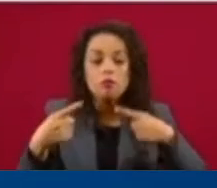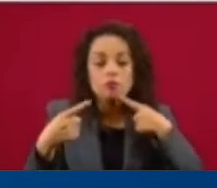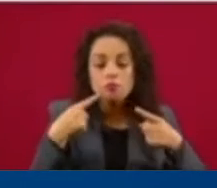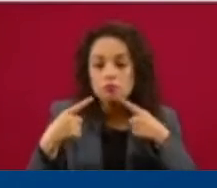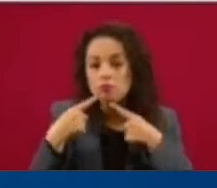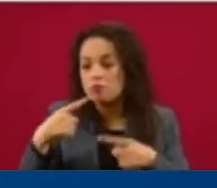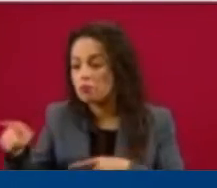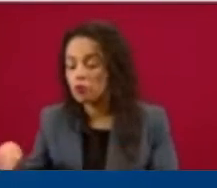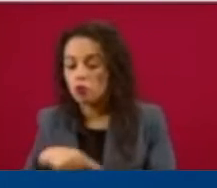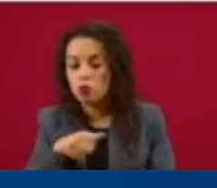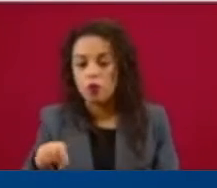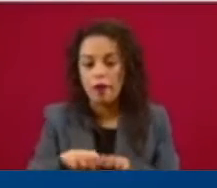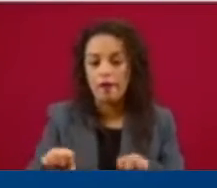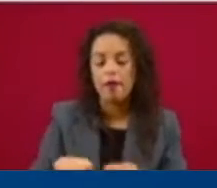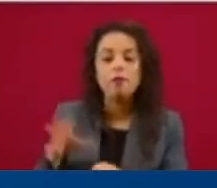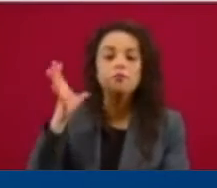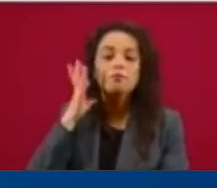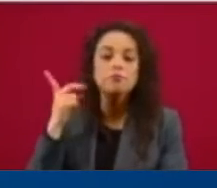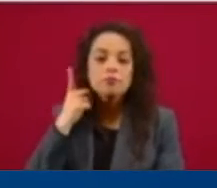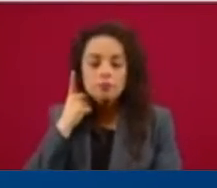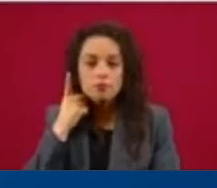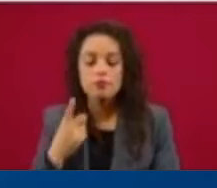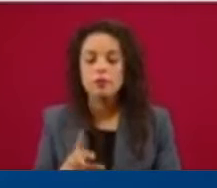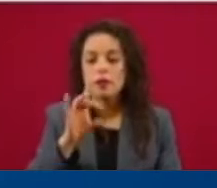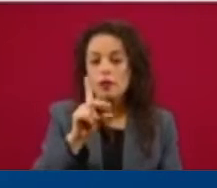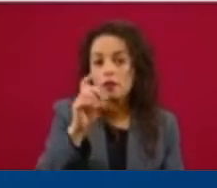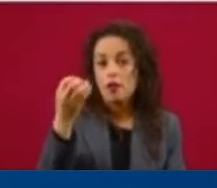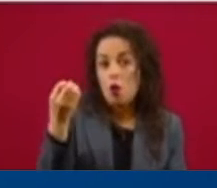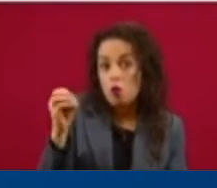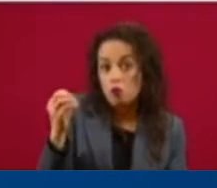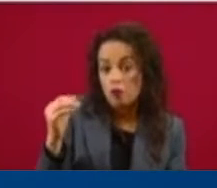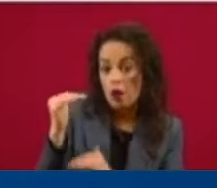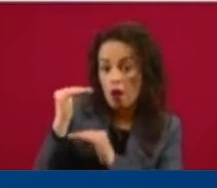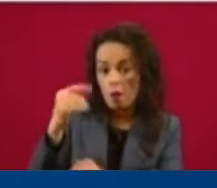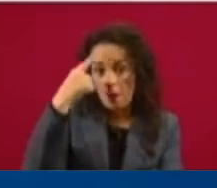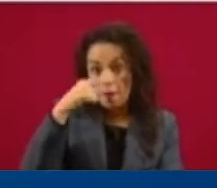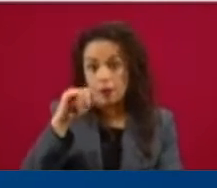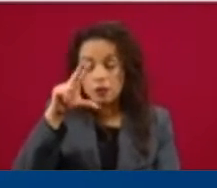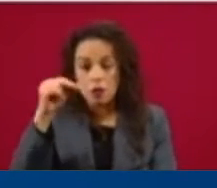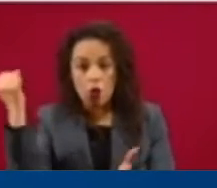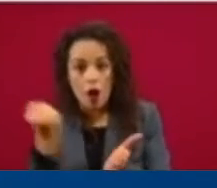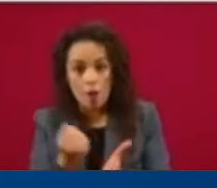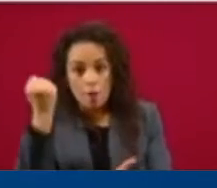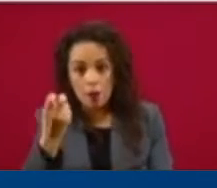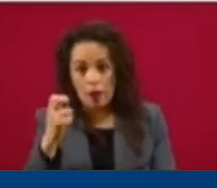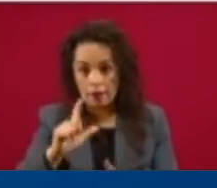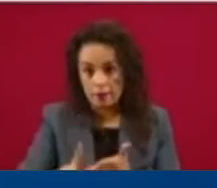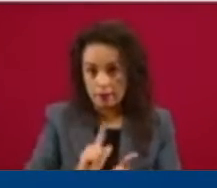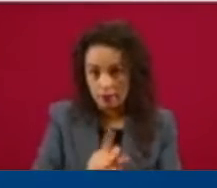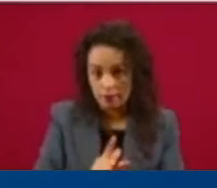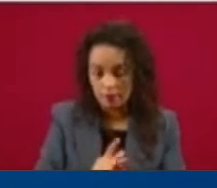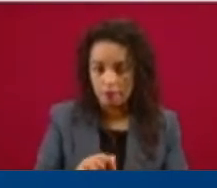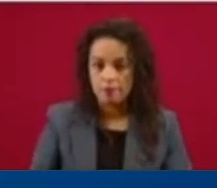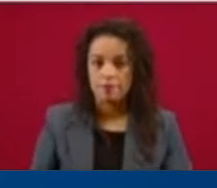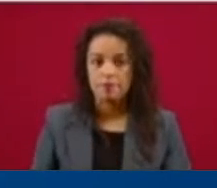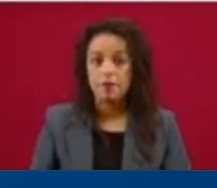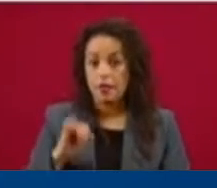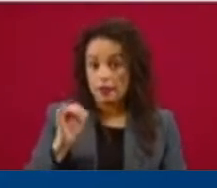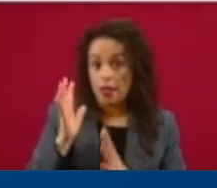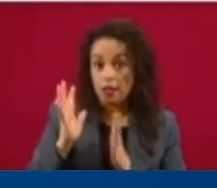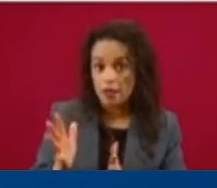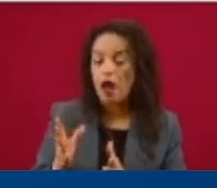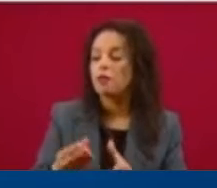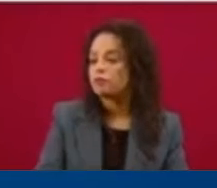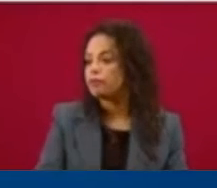exportaciones netas ante la crisis sanitaria encontramos que la inversión ha sido la más afectada en el segundo trimestre de este año tuvo una caída